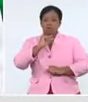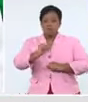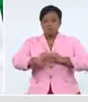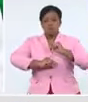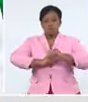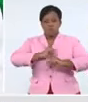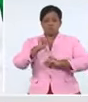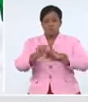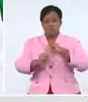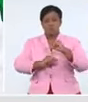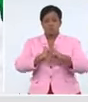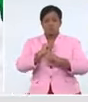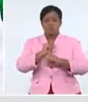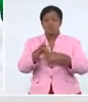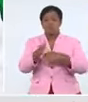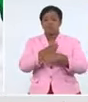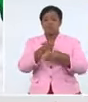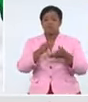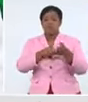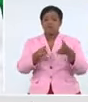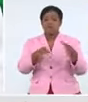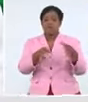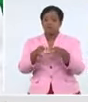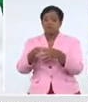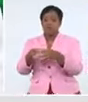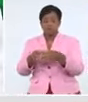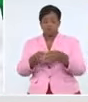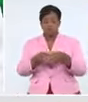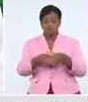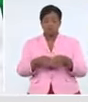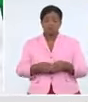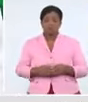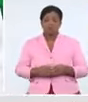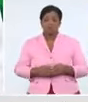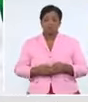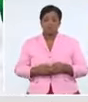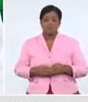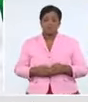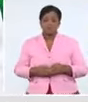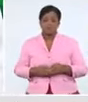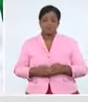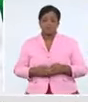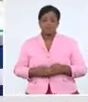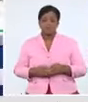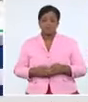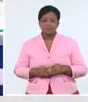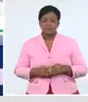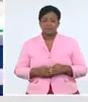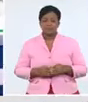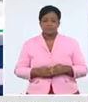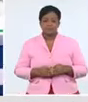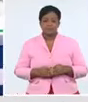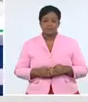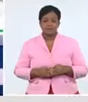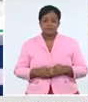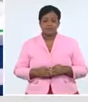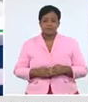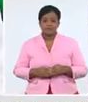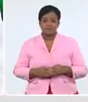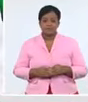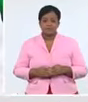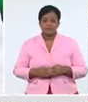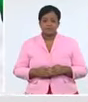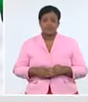de diferentes grupos de manera escalonada. Esto ha permitido, es una noticia que, bueno, en las últimas horas